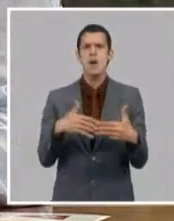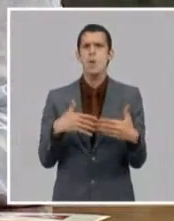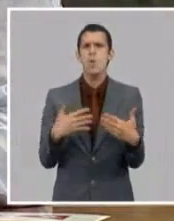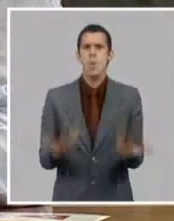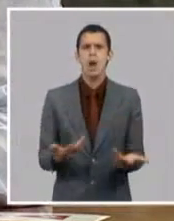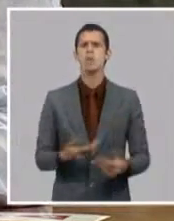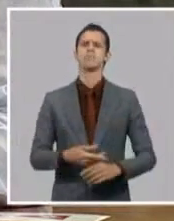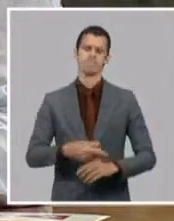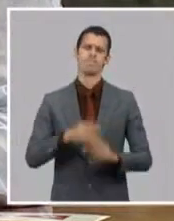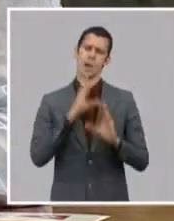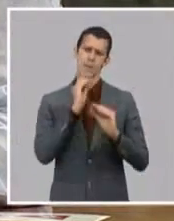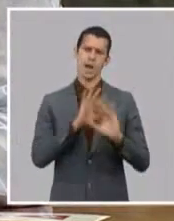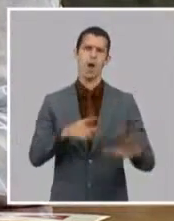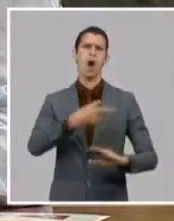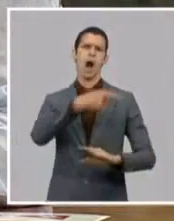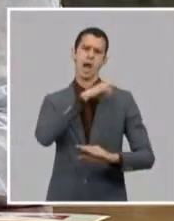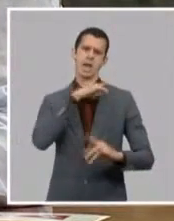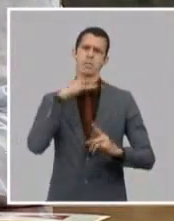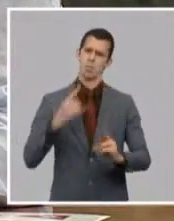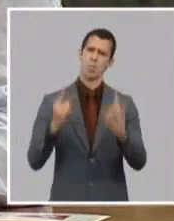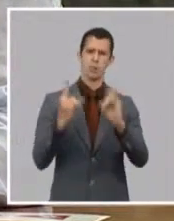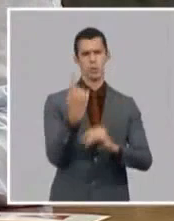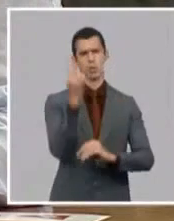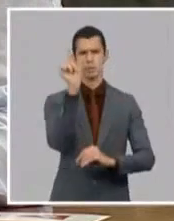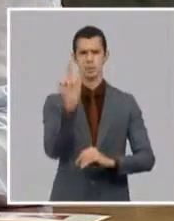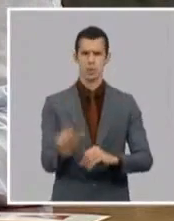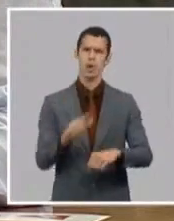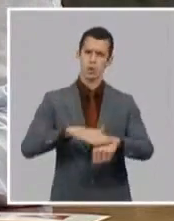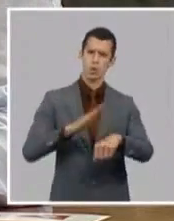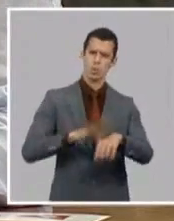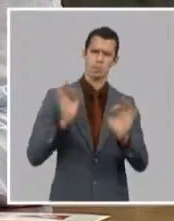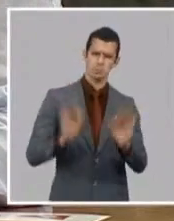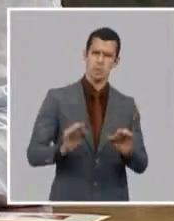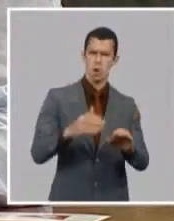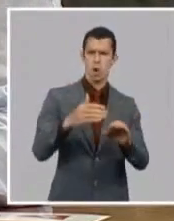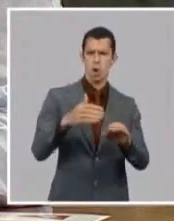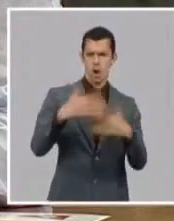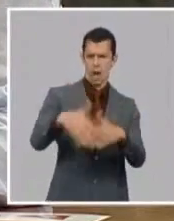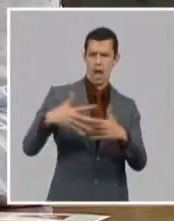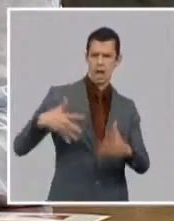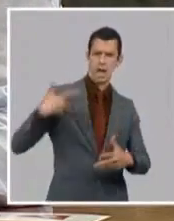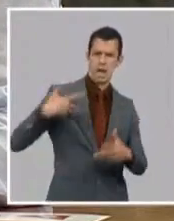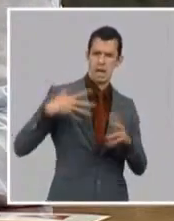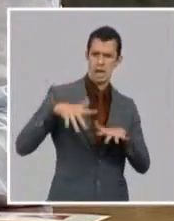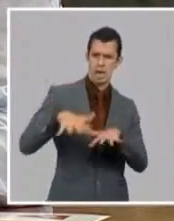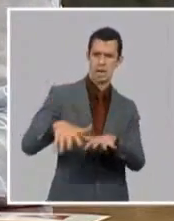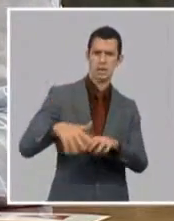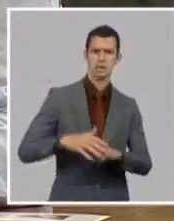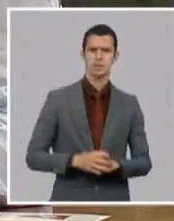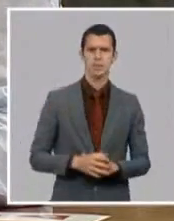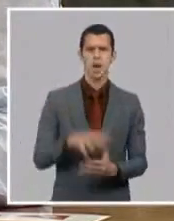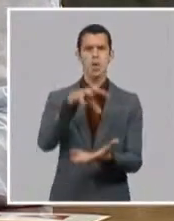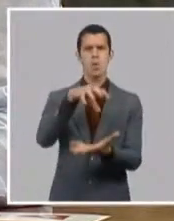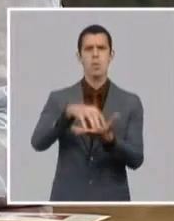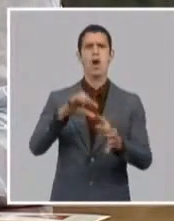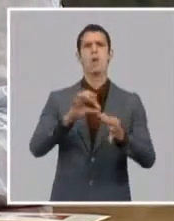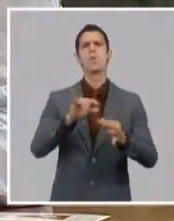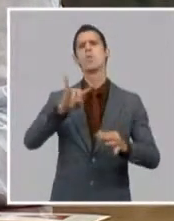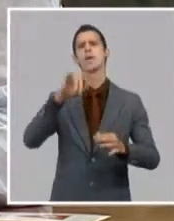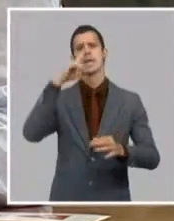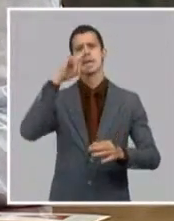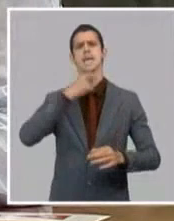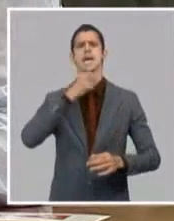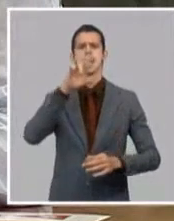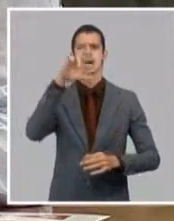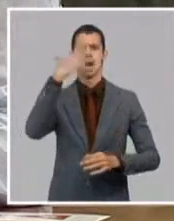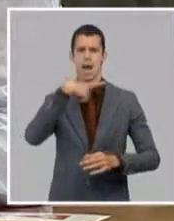toda transparencia en el suceso que ocurrió en un barrio aquí en La Habana, en La Guinera. Hay decenas de heridos, no puedo